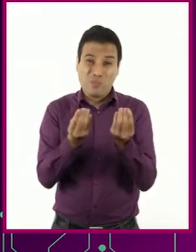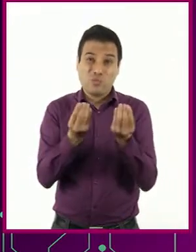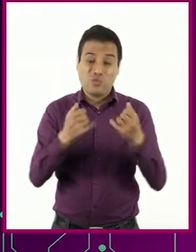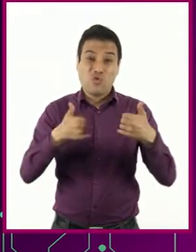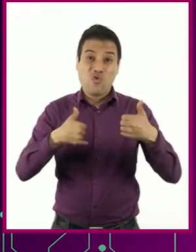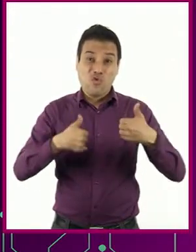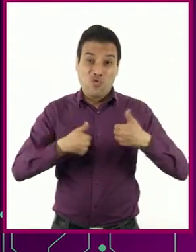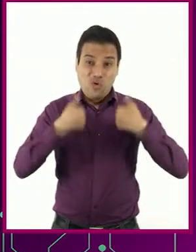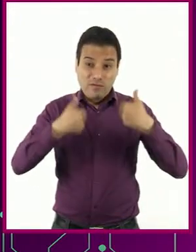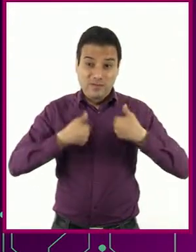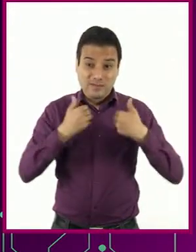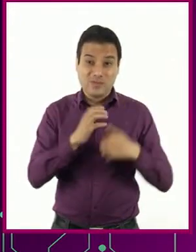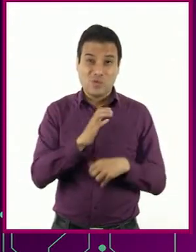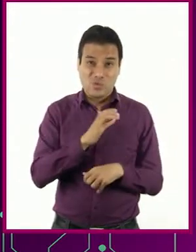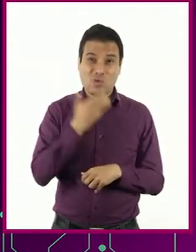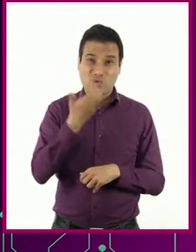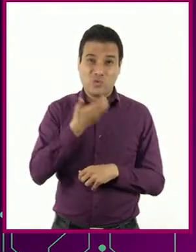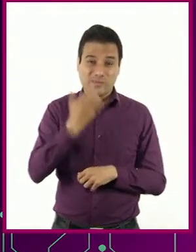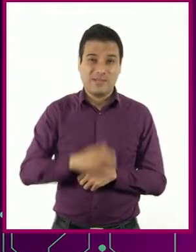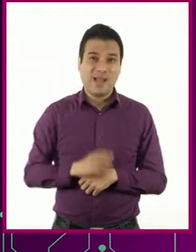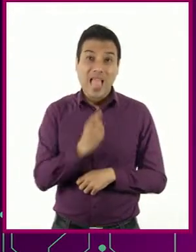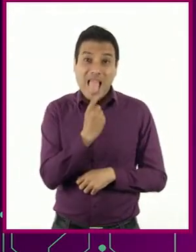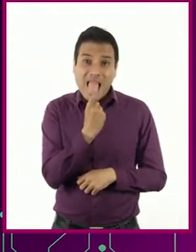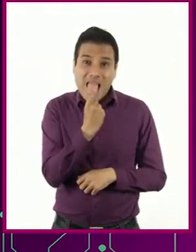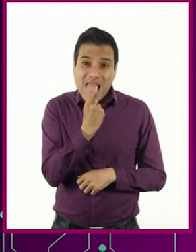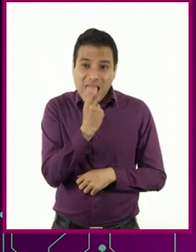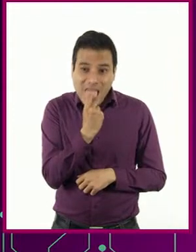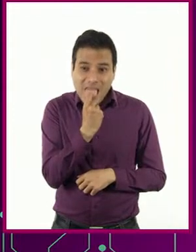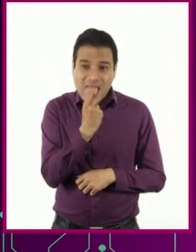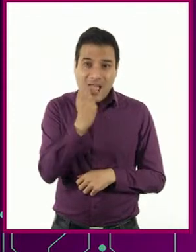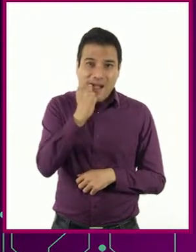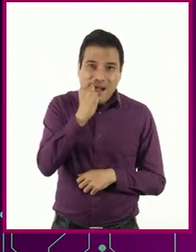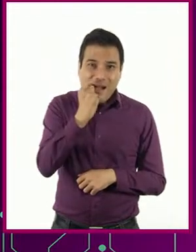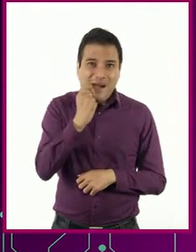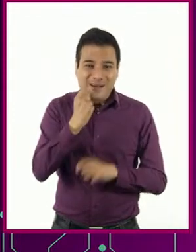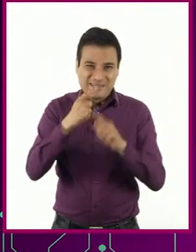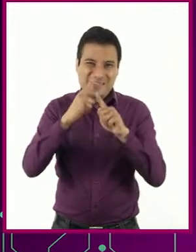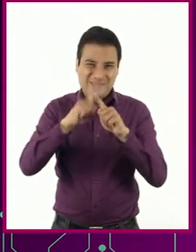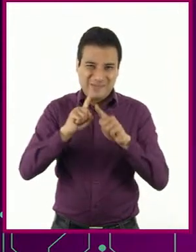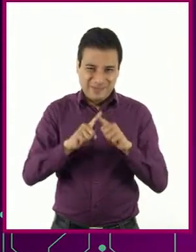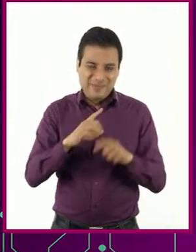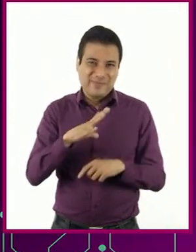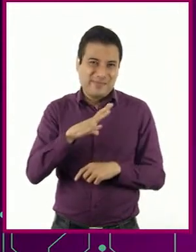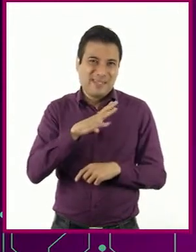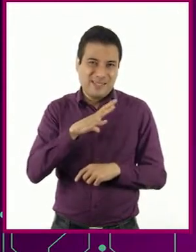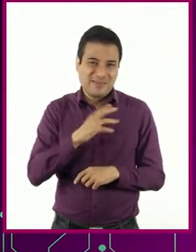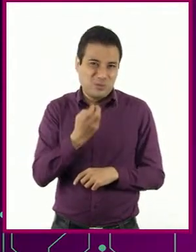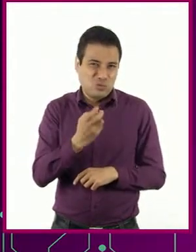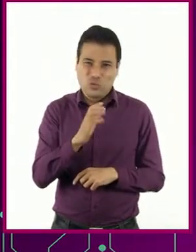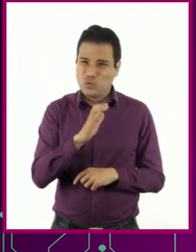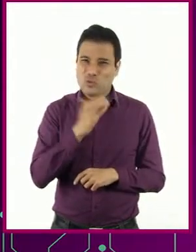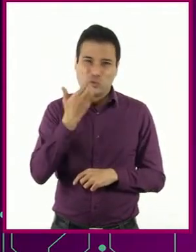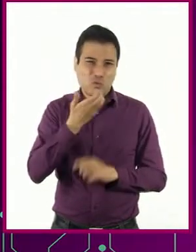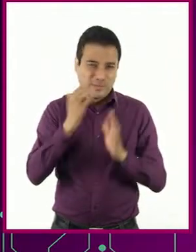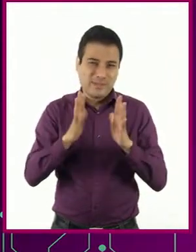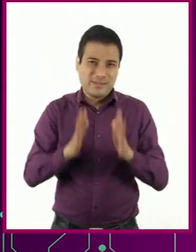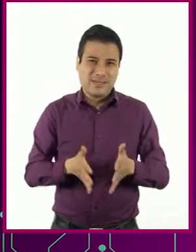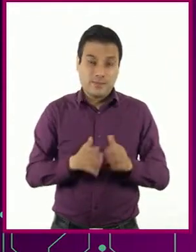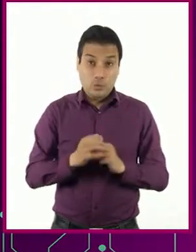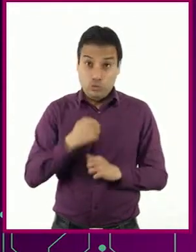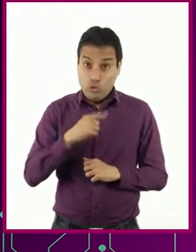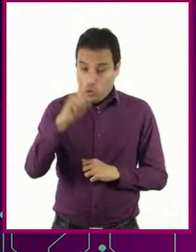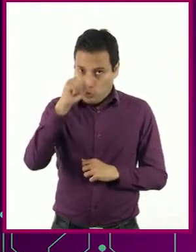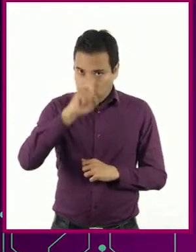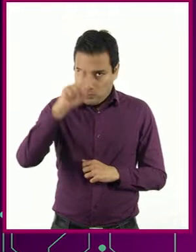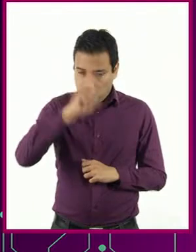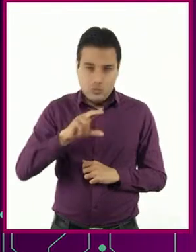jóvenes acostumbran a este tipo de cosas, de colocarse este tipo de piercing. No es recomendable,